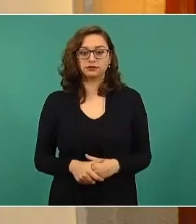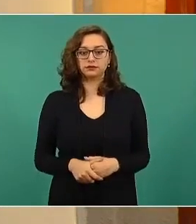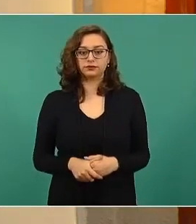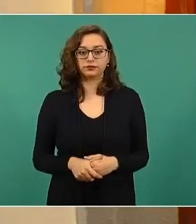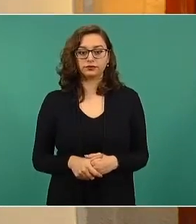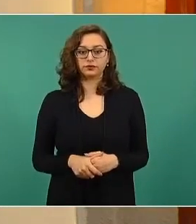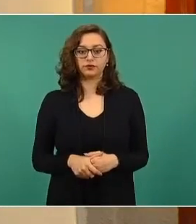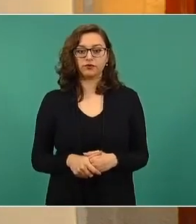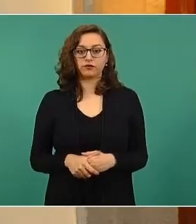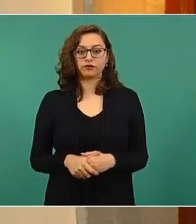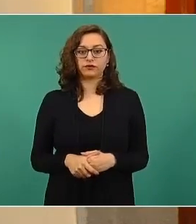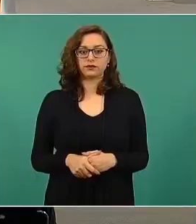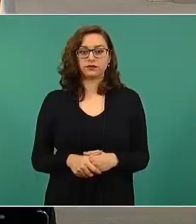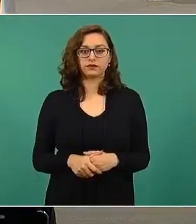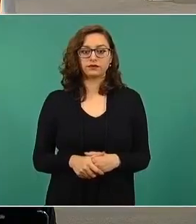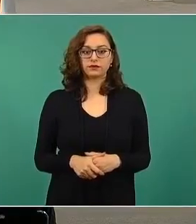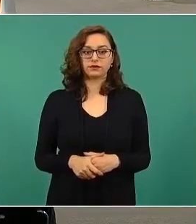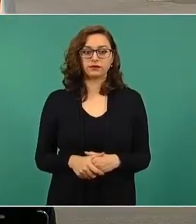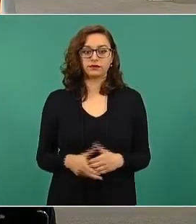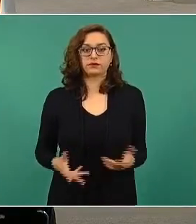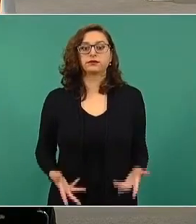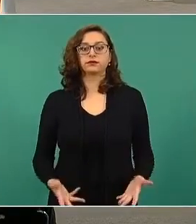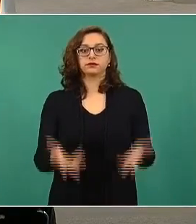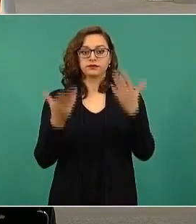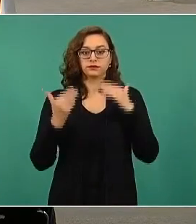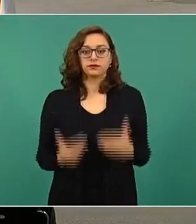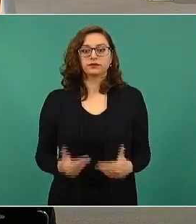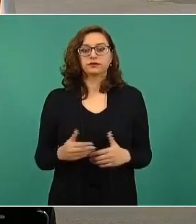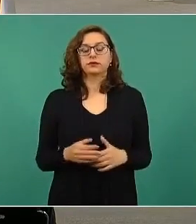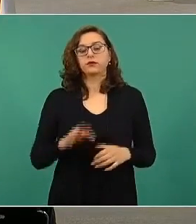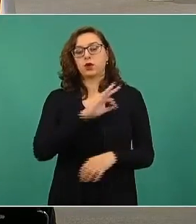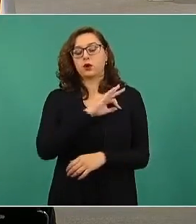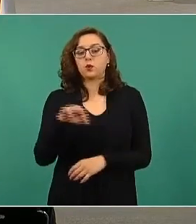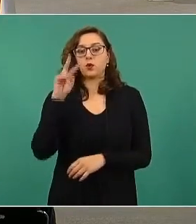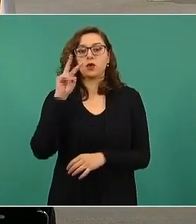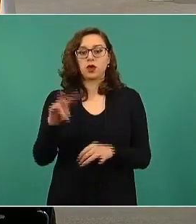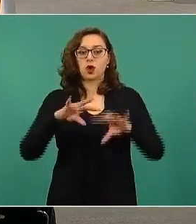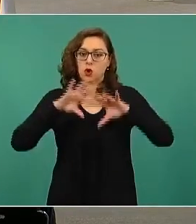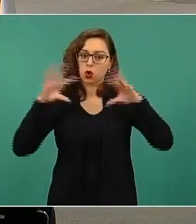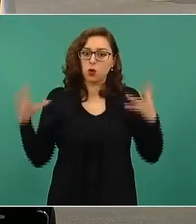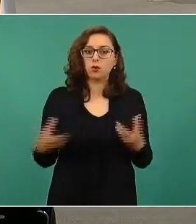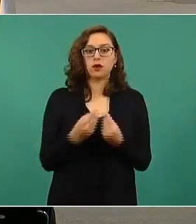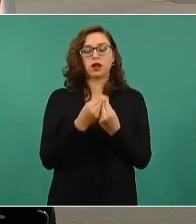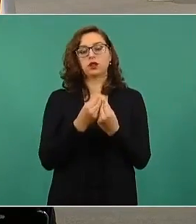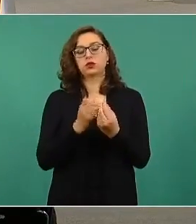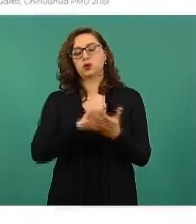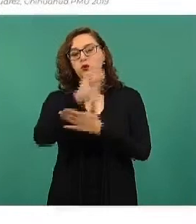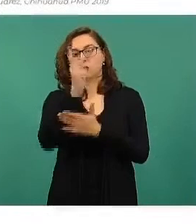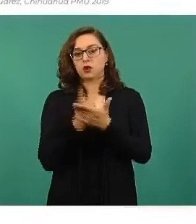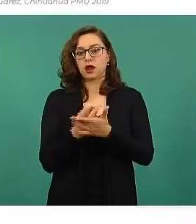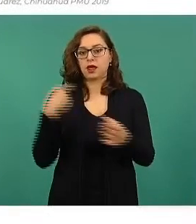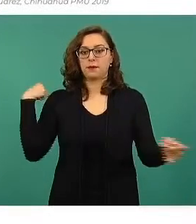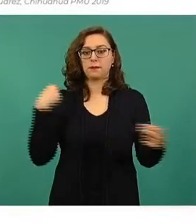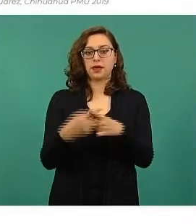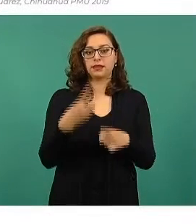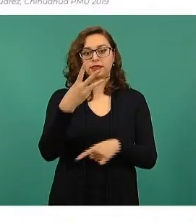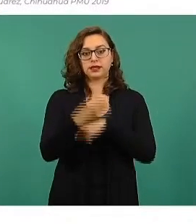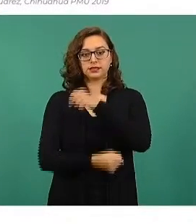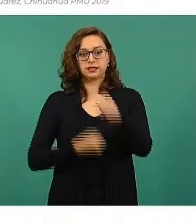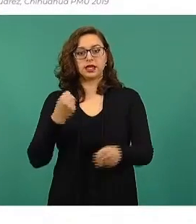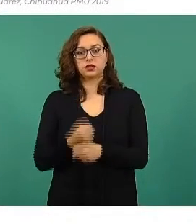lámina. Aquí es donde, digamos, tenemos el resumen total de lo que corresponde al programa en estos primeros tres años. Tenemos un total